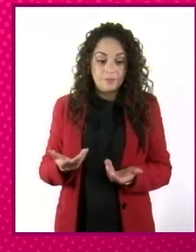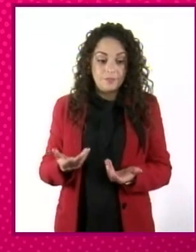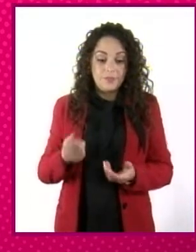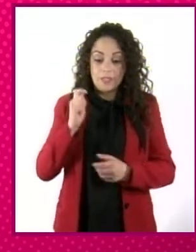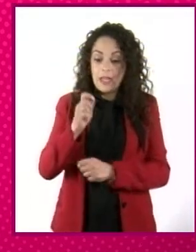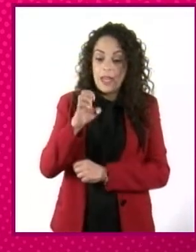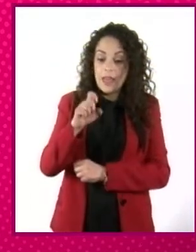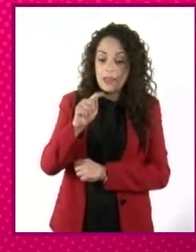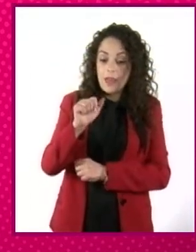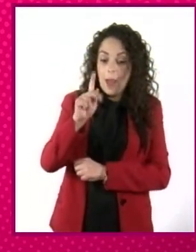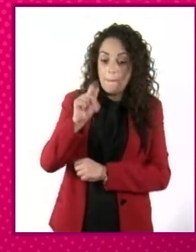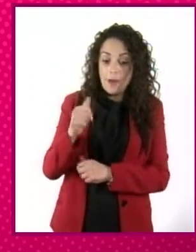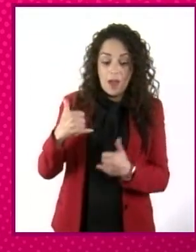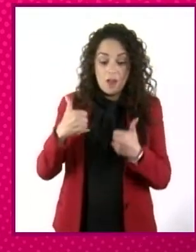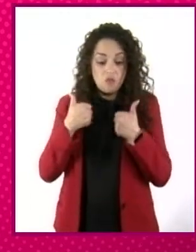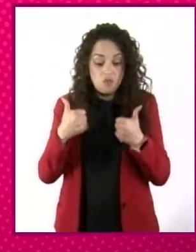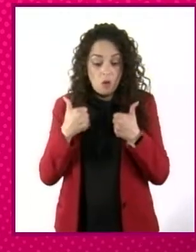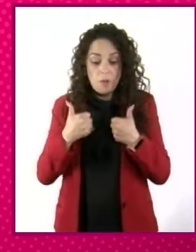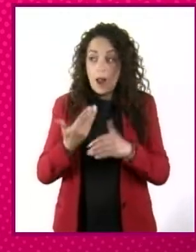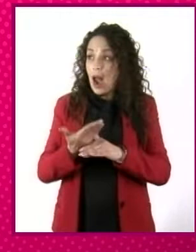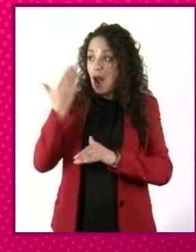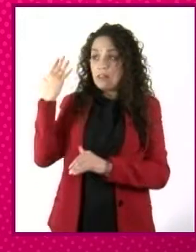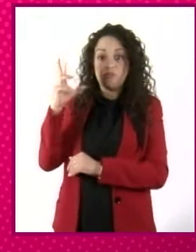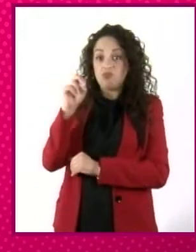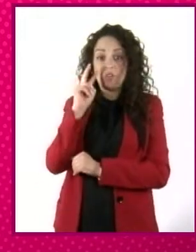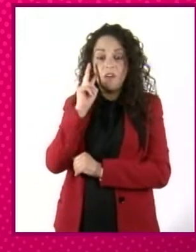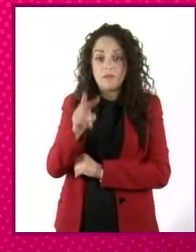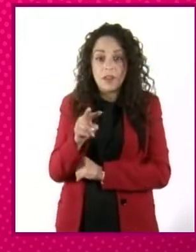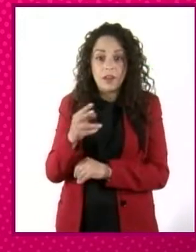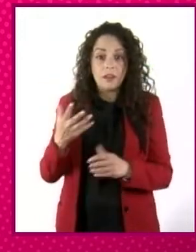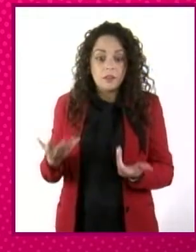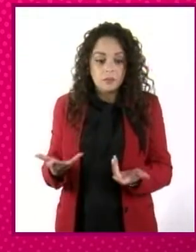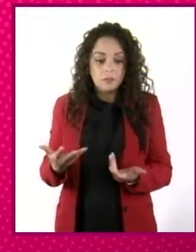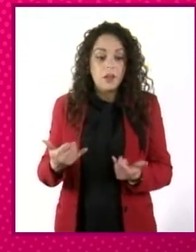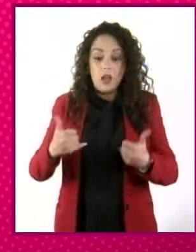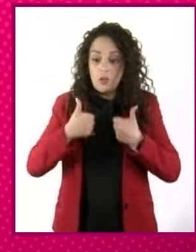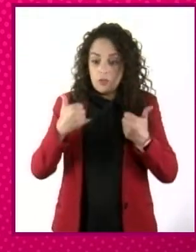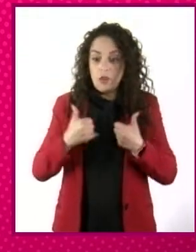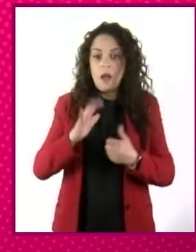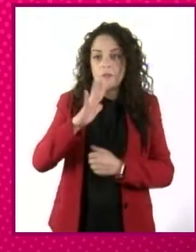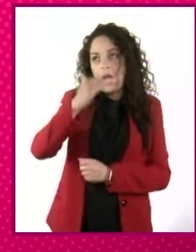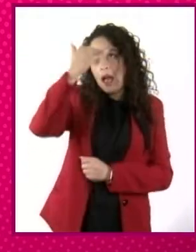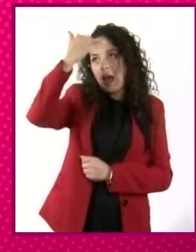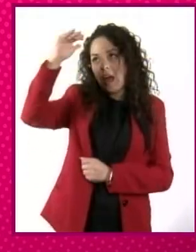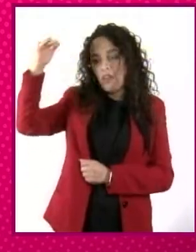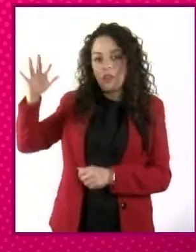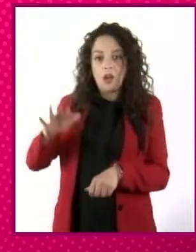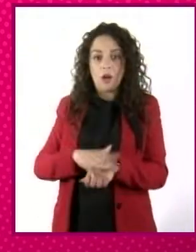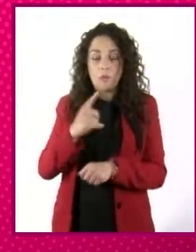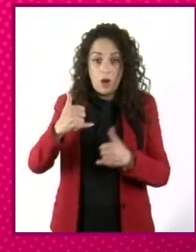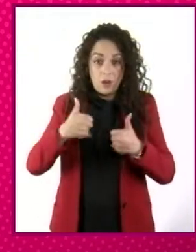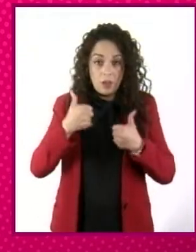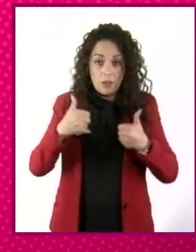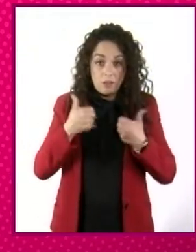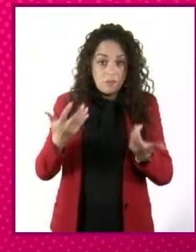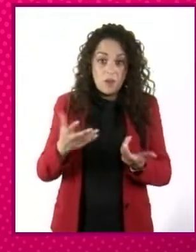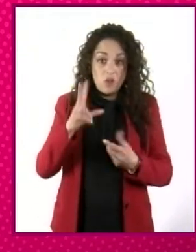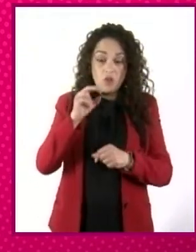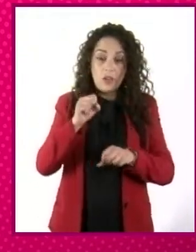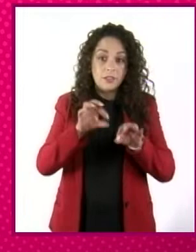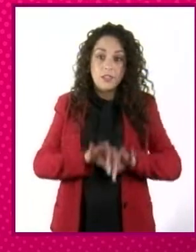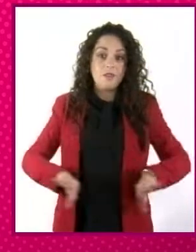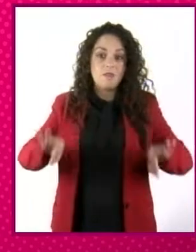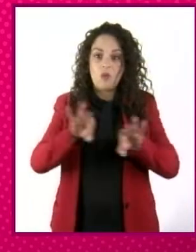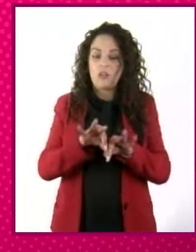se esperaba que los adolescentes se comportaran como adultos, porque la adolescencia no era como construida como etapa vital en el